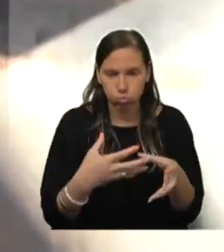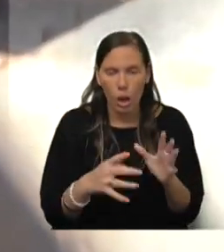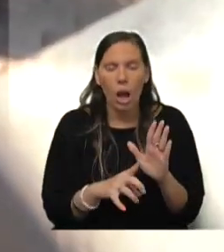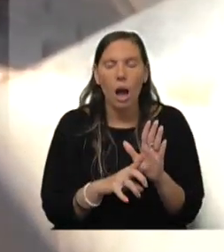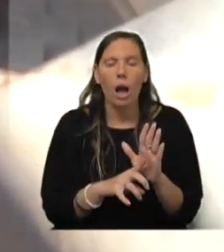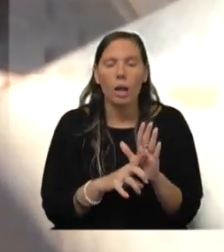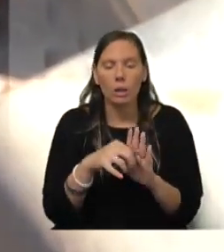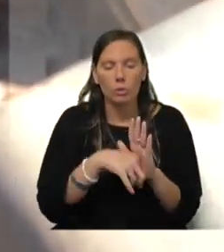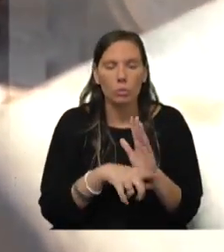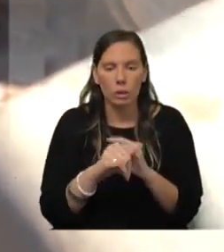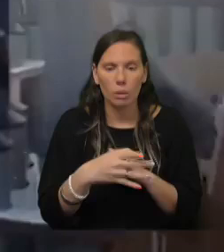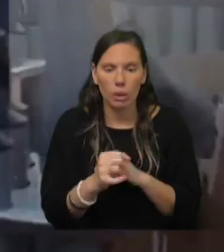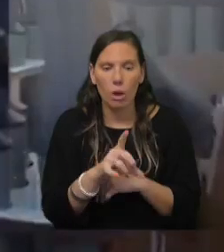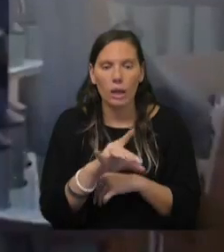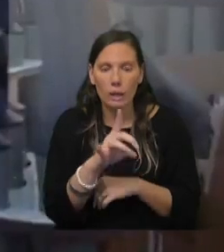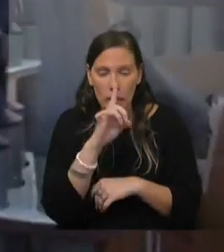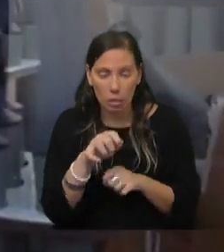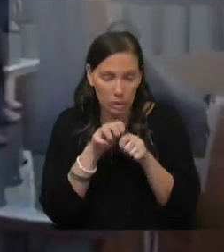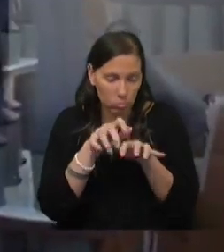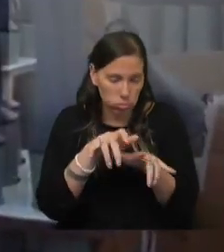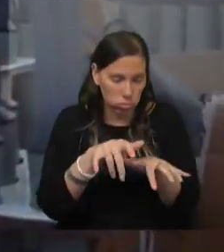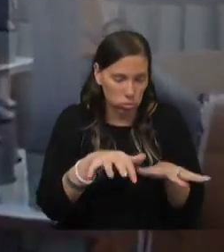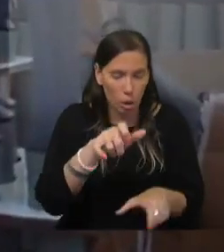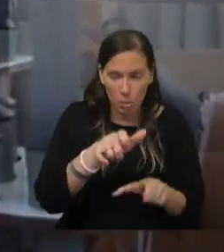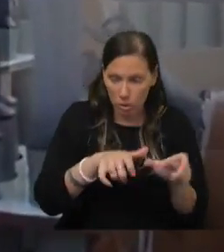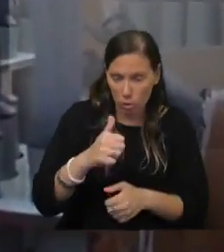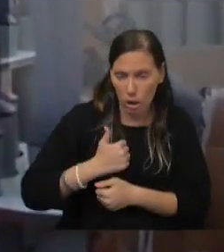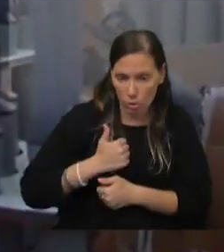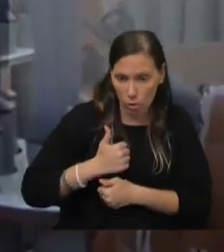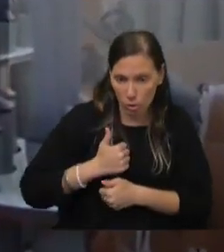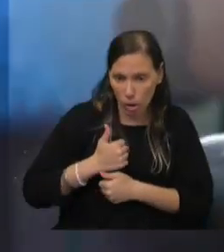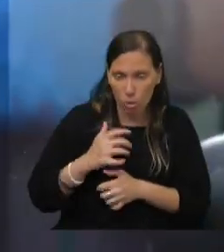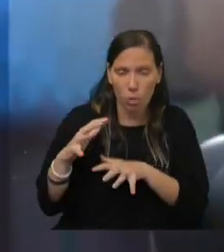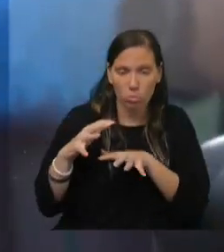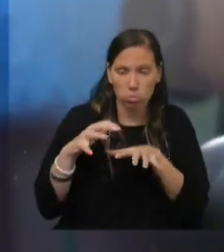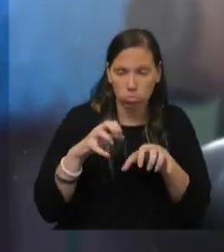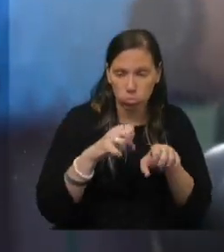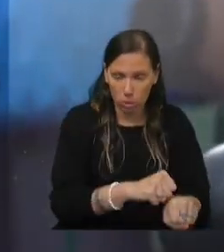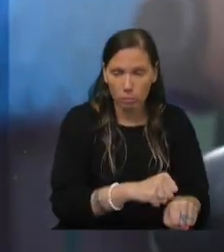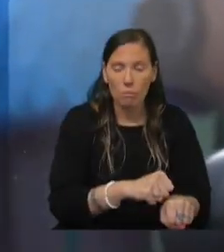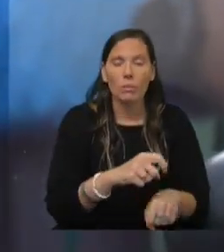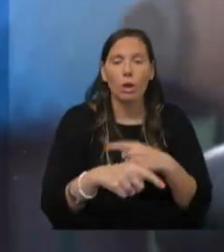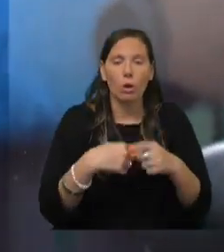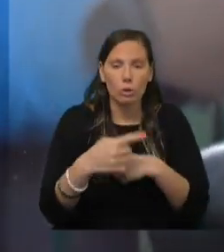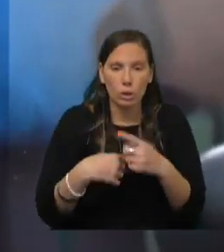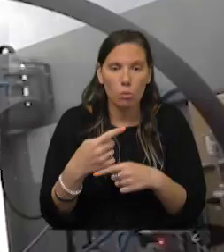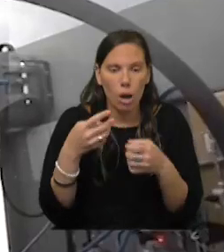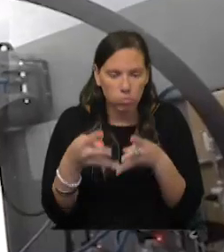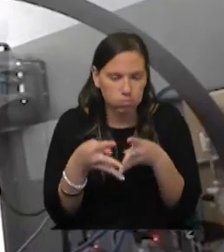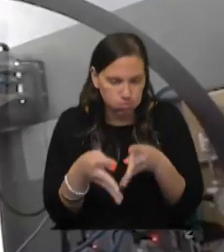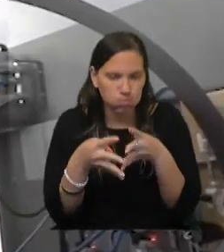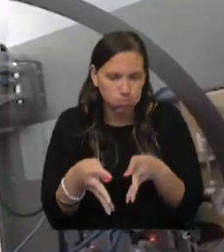15,000 el número de hombres desplegados hasta el momento con lo que amplía su invasión terrestre al tiempo que mantiene intensos ataques